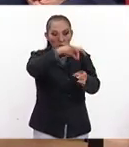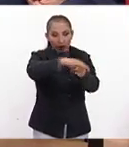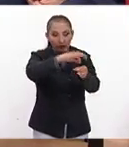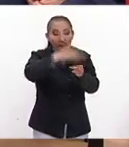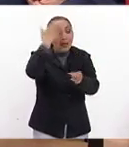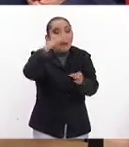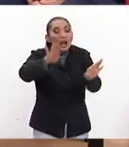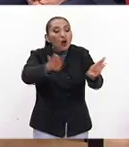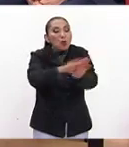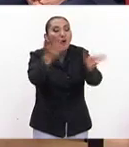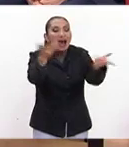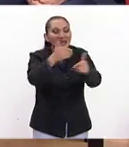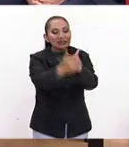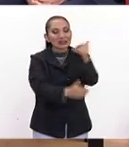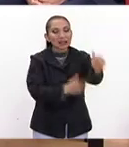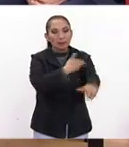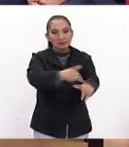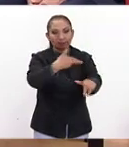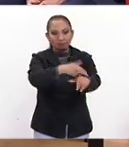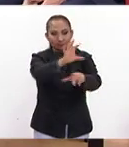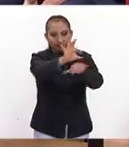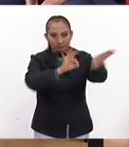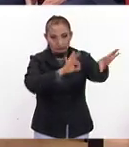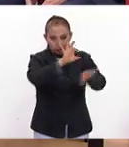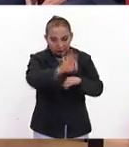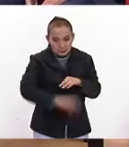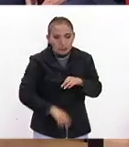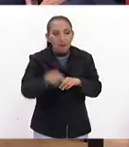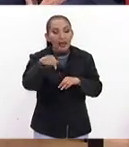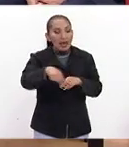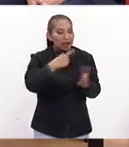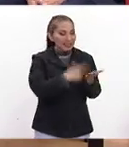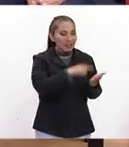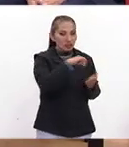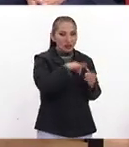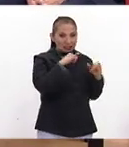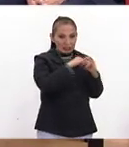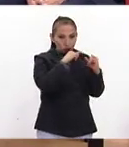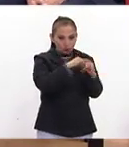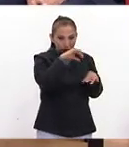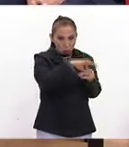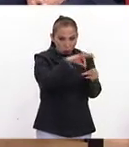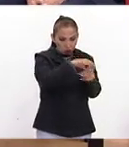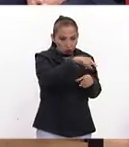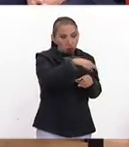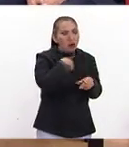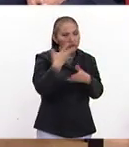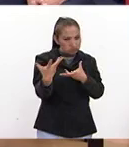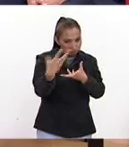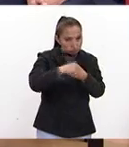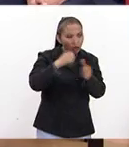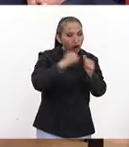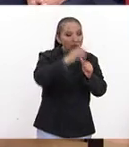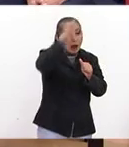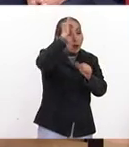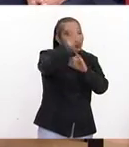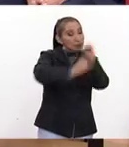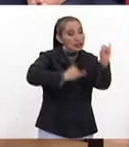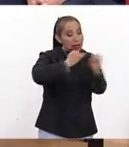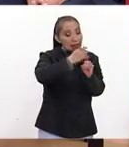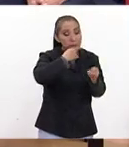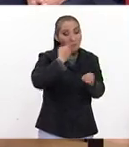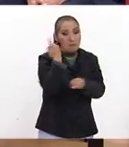sepan cómo se va a llevar a cabo el proceso electivo. Desde el Instituto Electoral sí hacemos medidas de inclusión a partir de los tratados